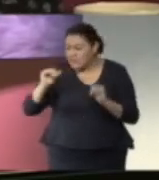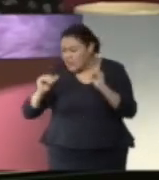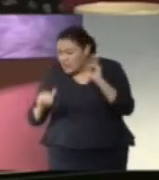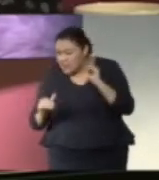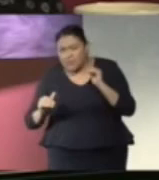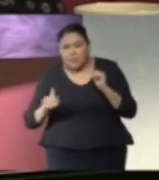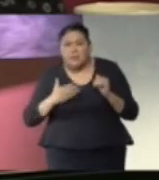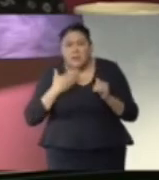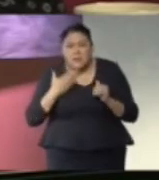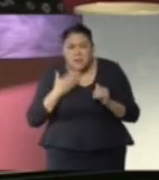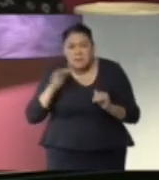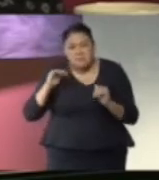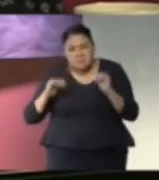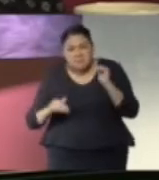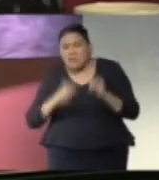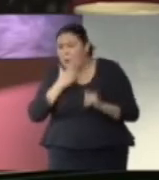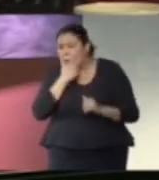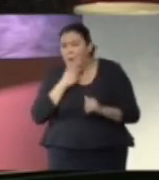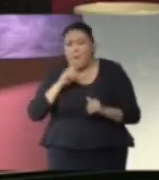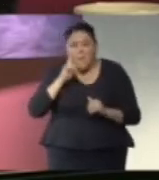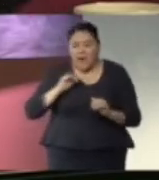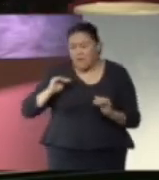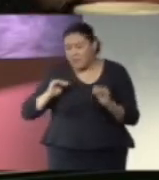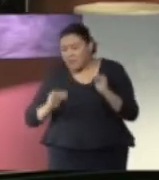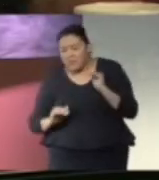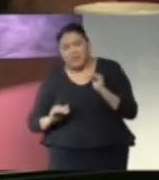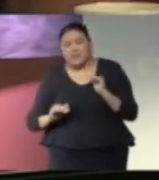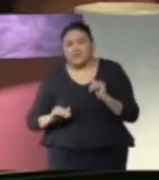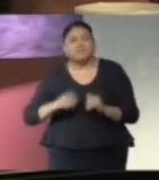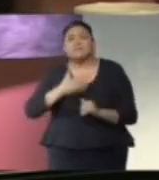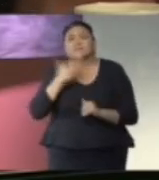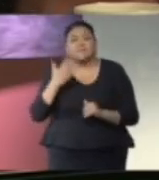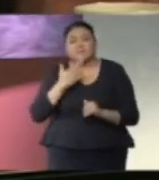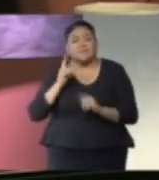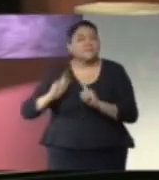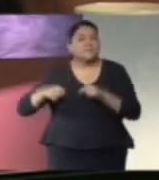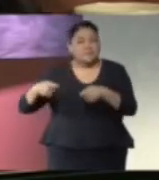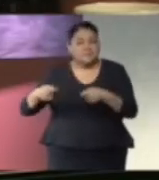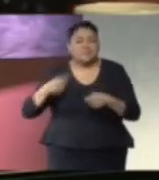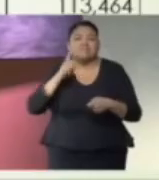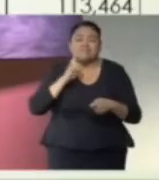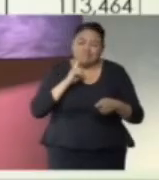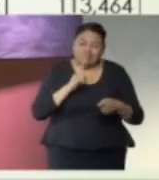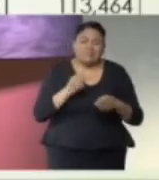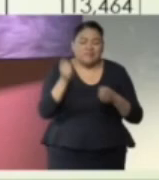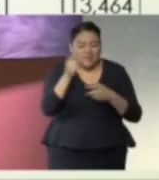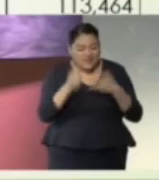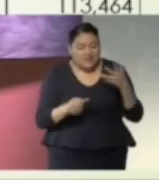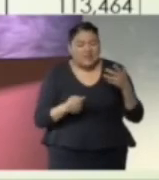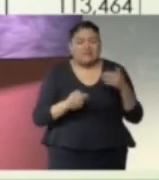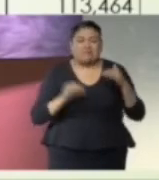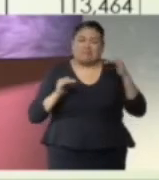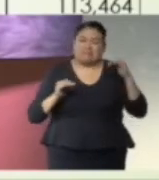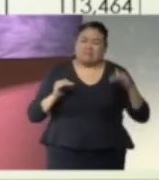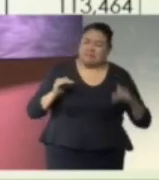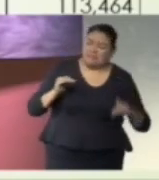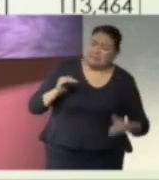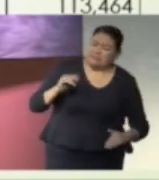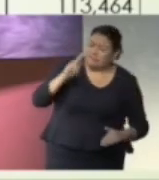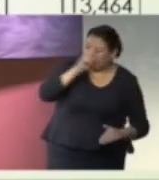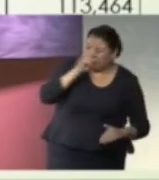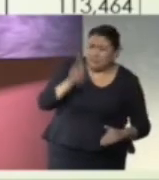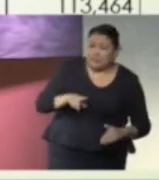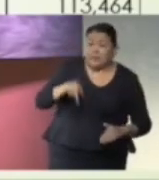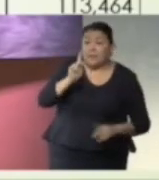desigualdades entre hombres y mujeres, por supuesto, marcan unas grandes desventajas para las mujeres en muchos de los aspectos laborales. Sin embargo, en